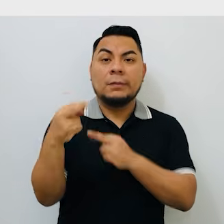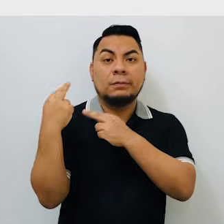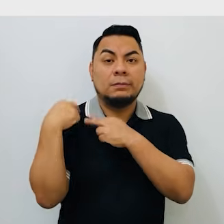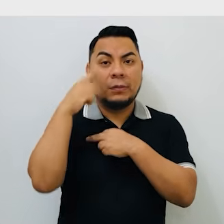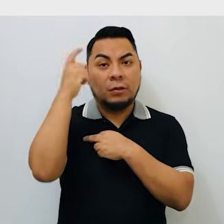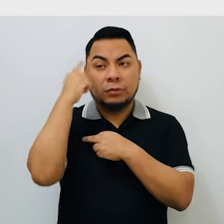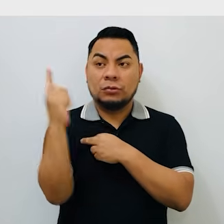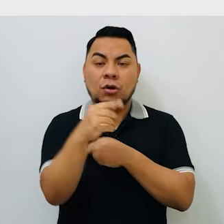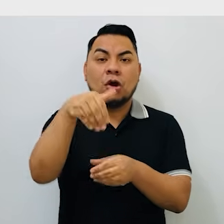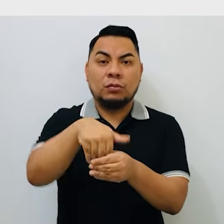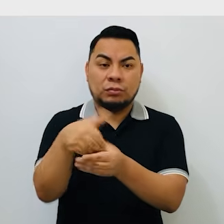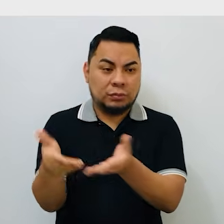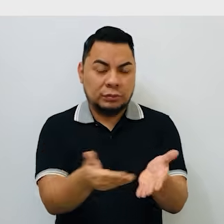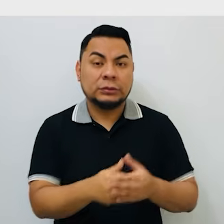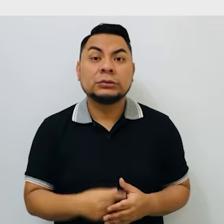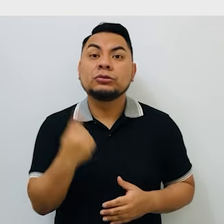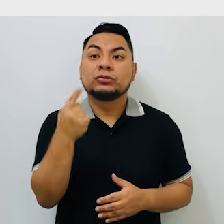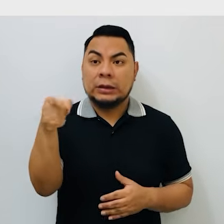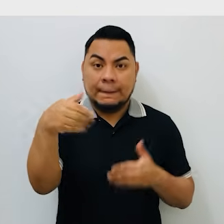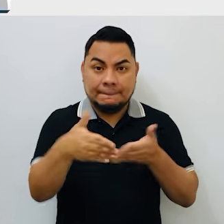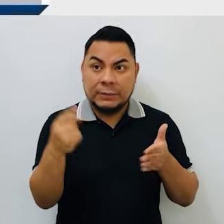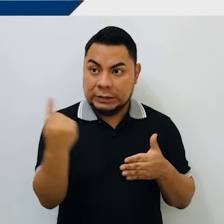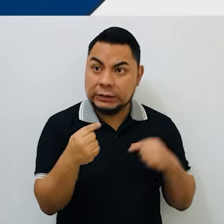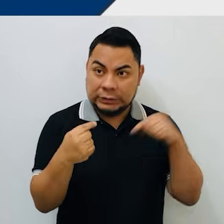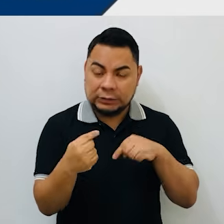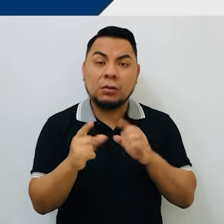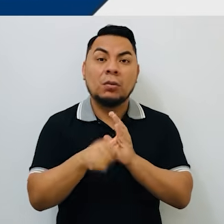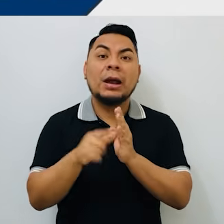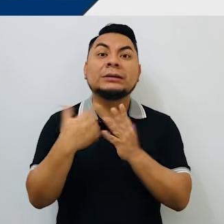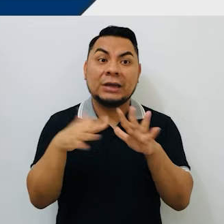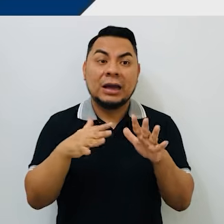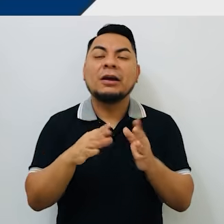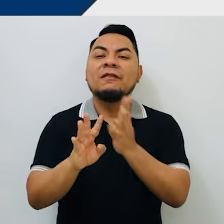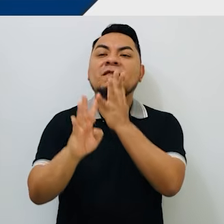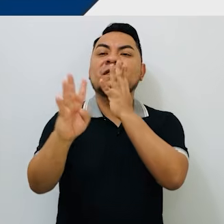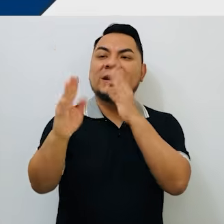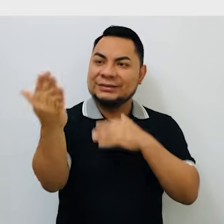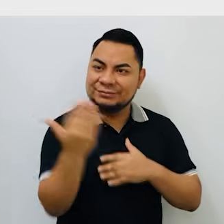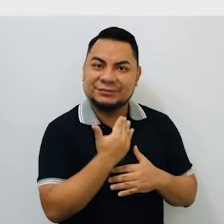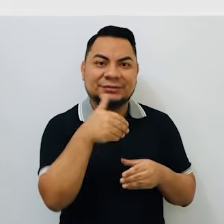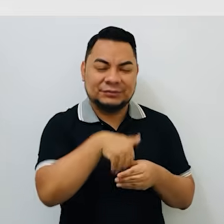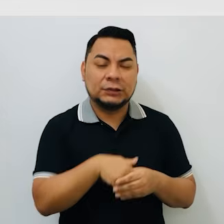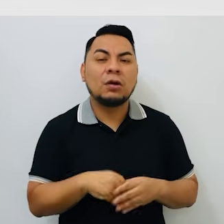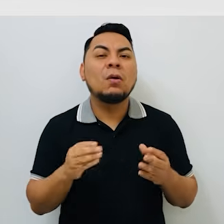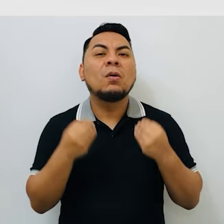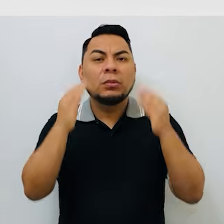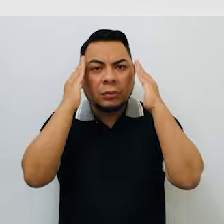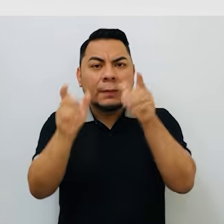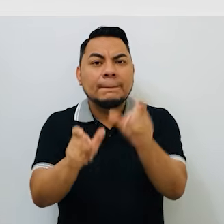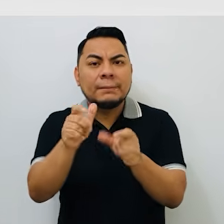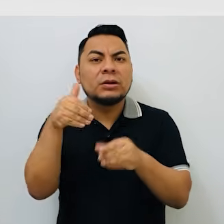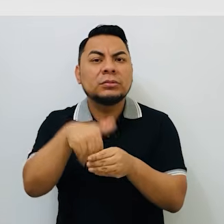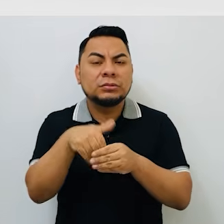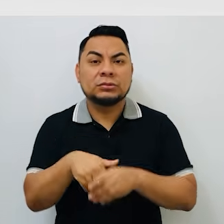los personeros, solo si pertenecen a esa mesa, y luego las personas de la fila. ¿Cómo atender a las personas que se